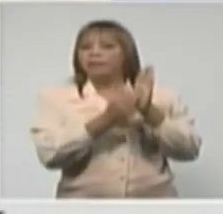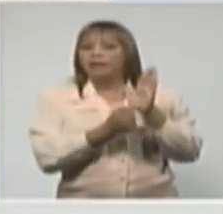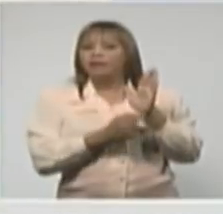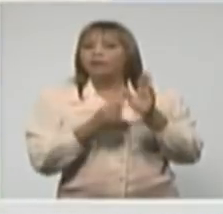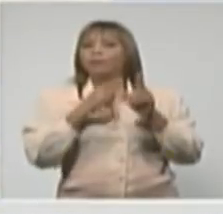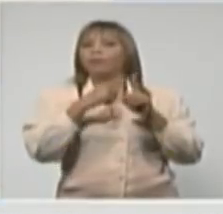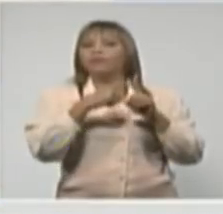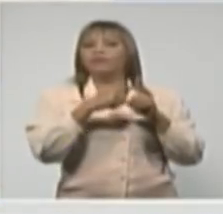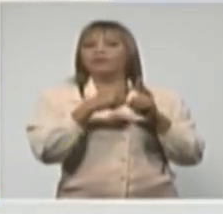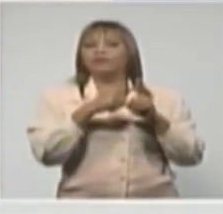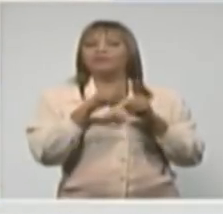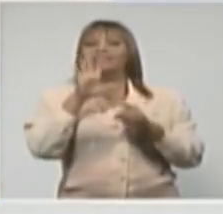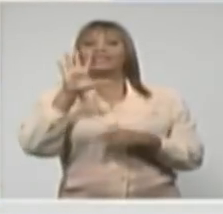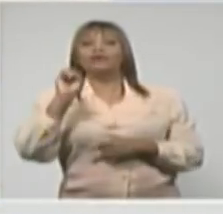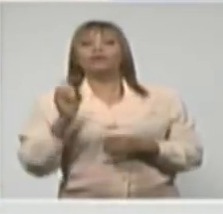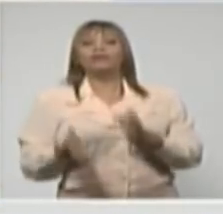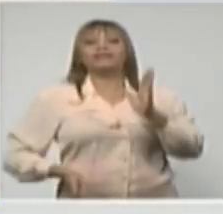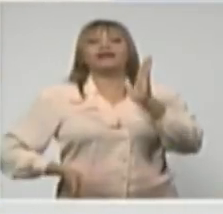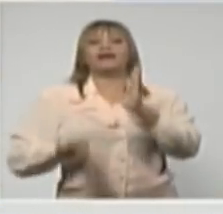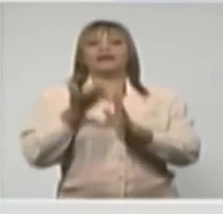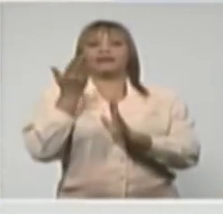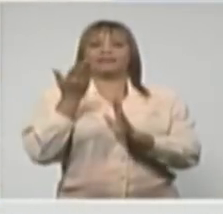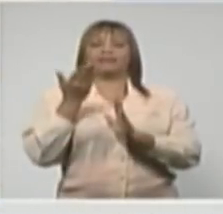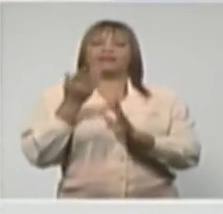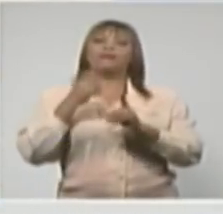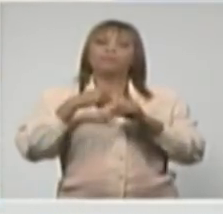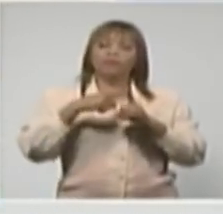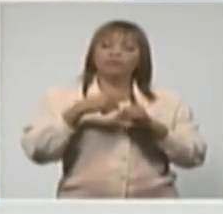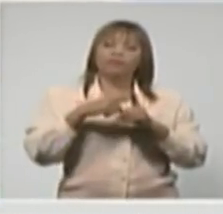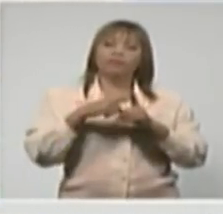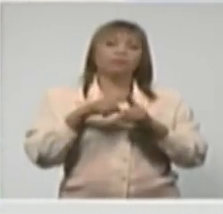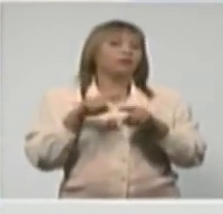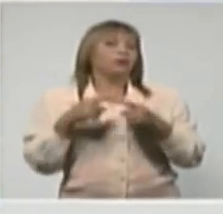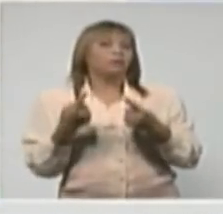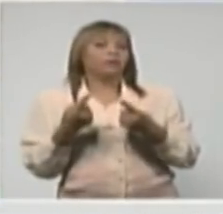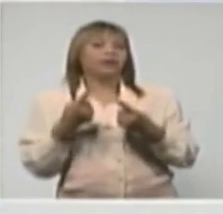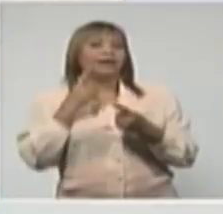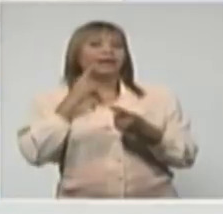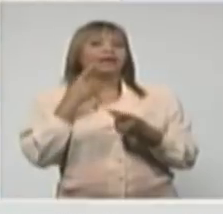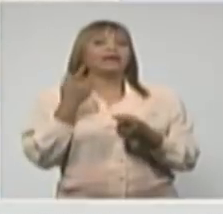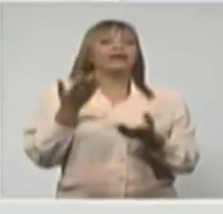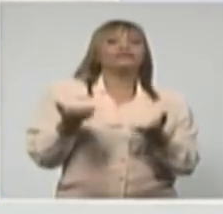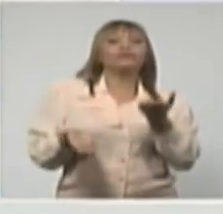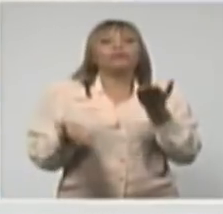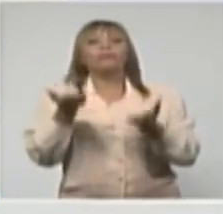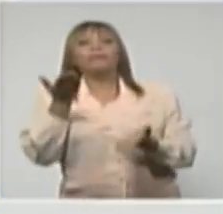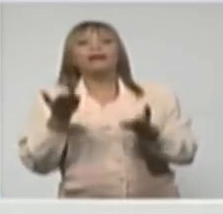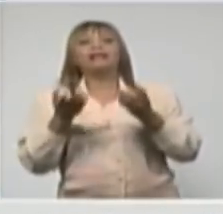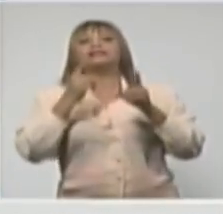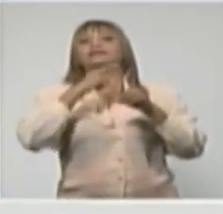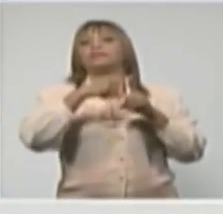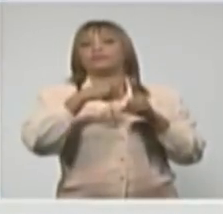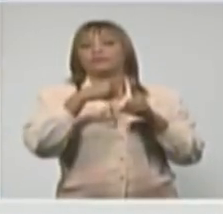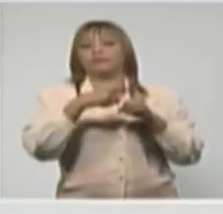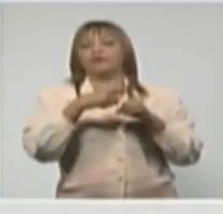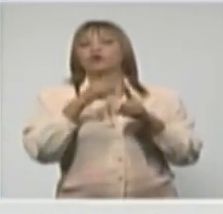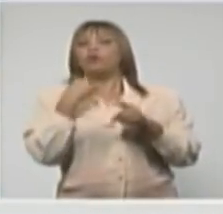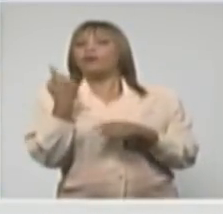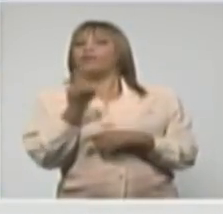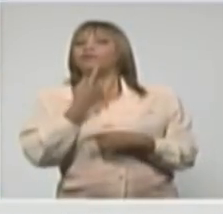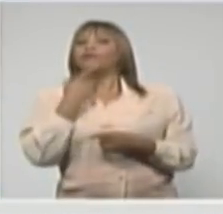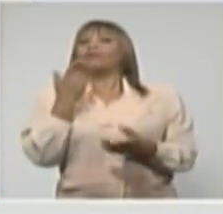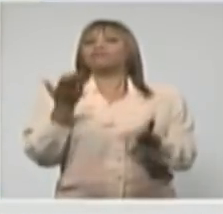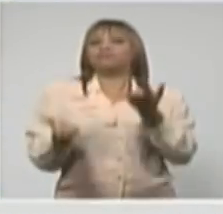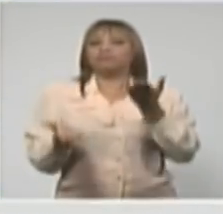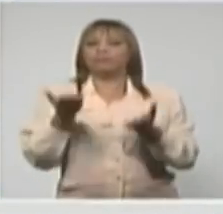50 altas, digo positivo teniendo en cuenta que hace un balance positivo cuando comparamos el número de